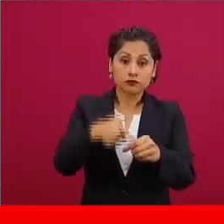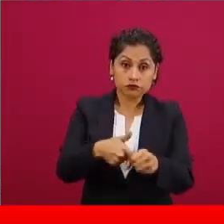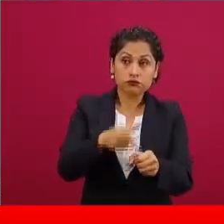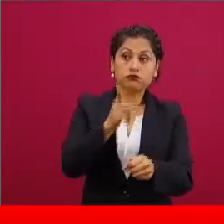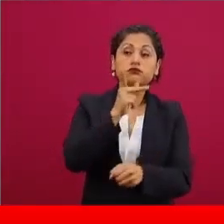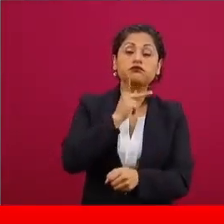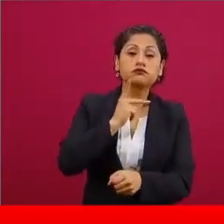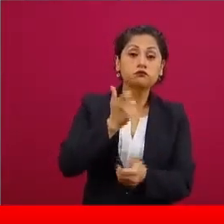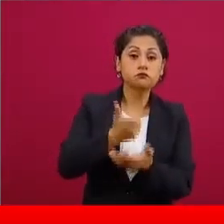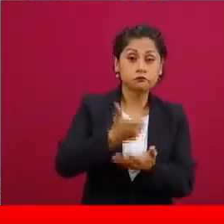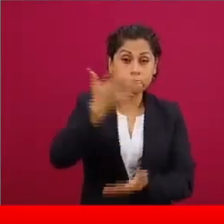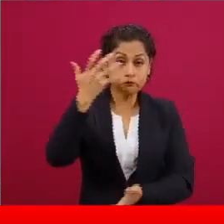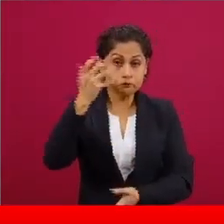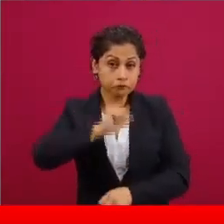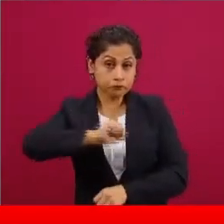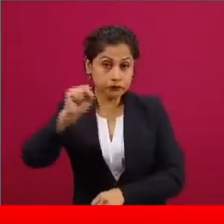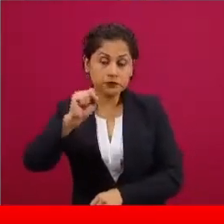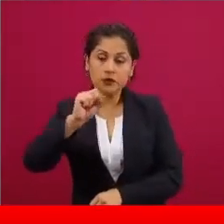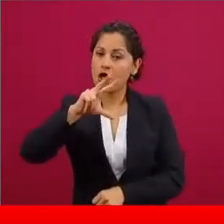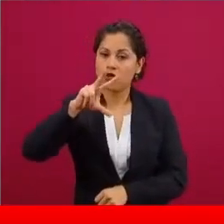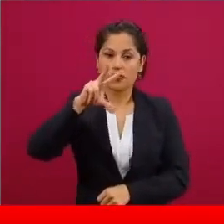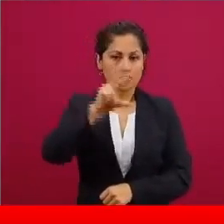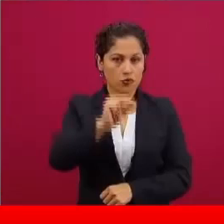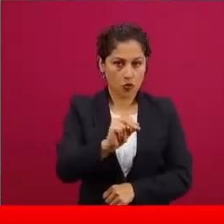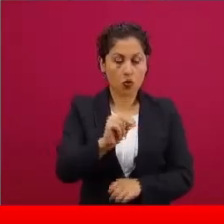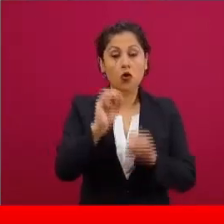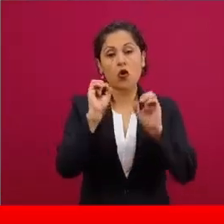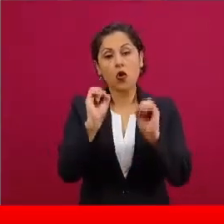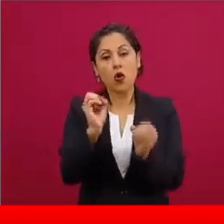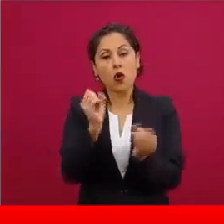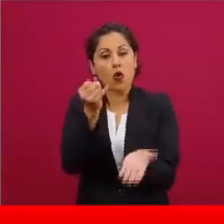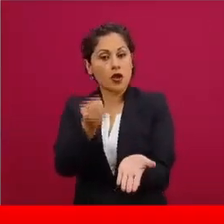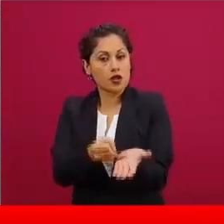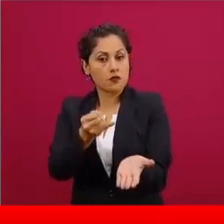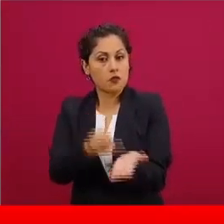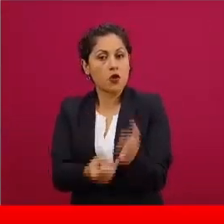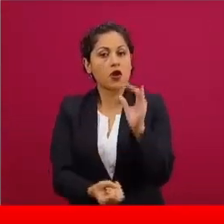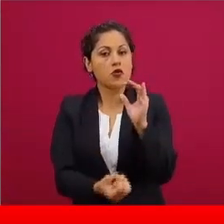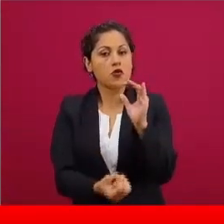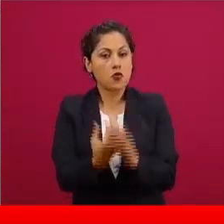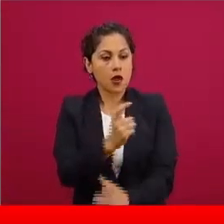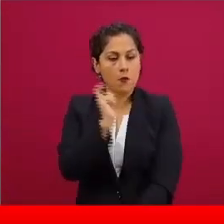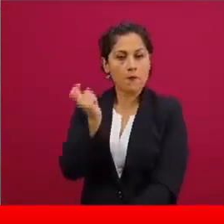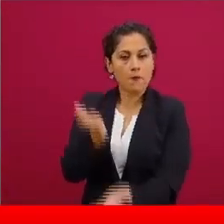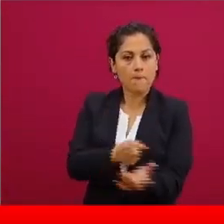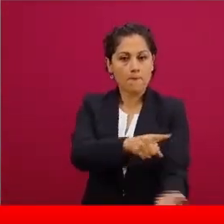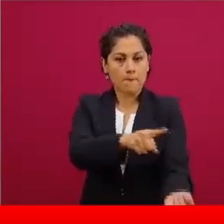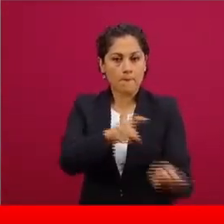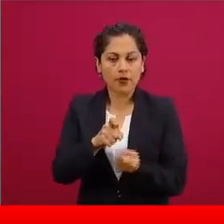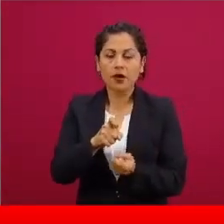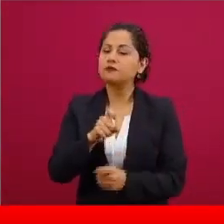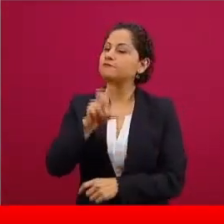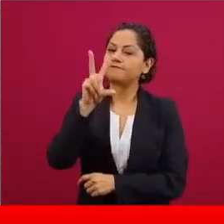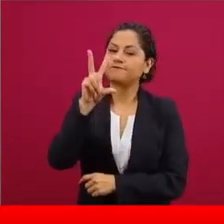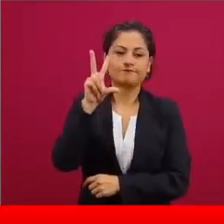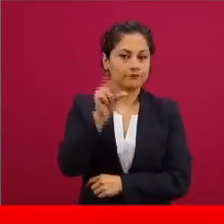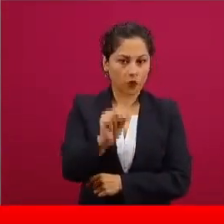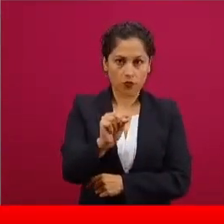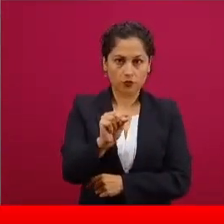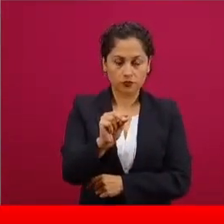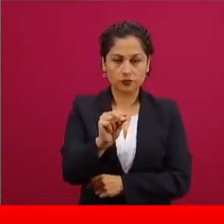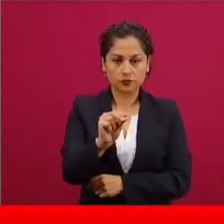aumentar impuestos o crear impuestos nuevos y sin endeudar